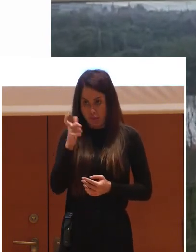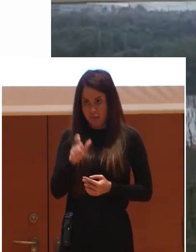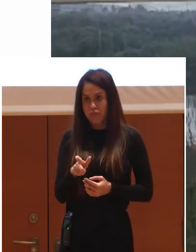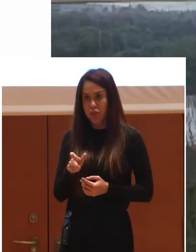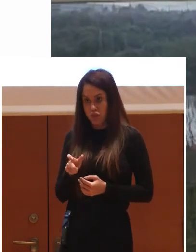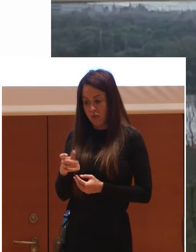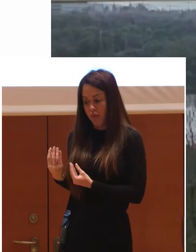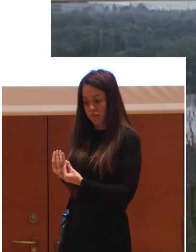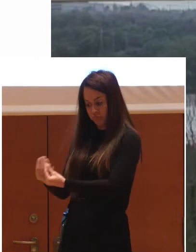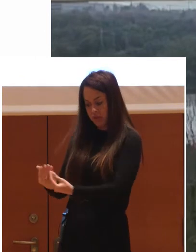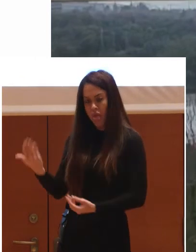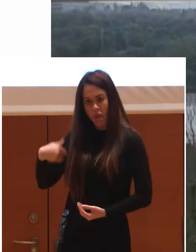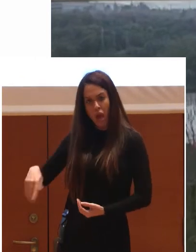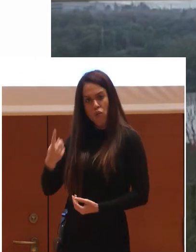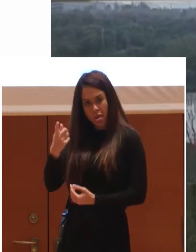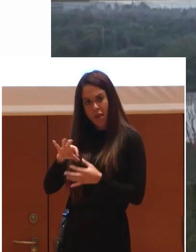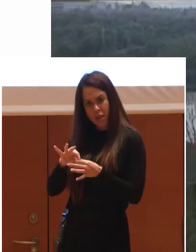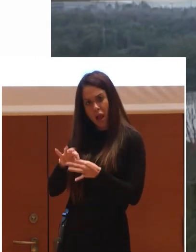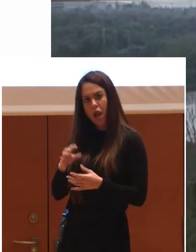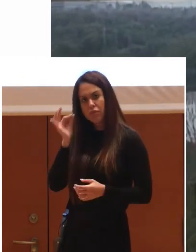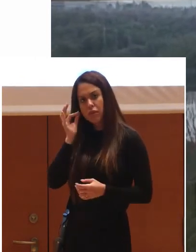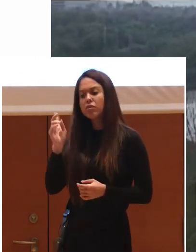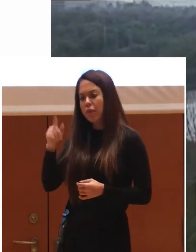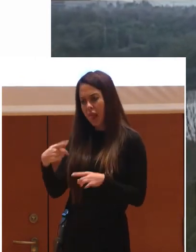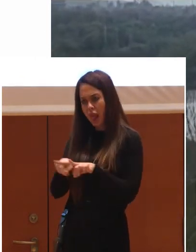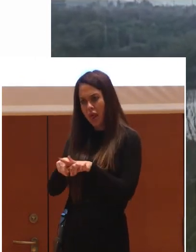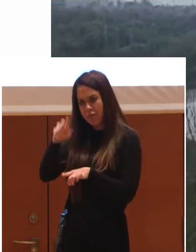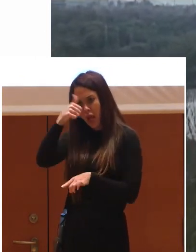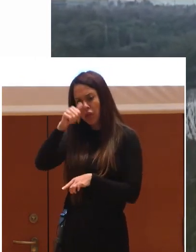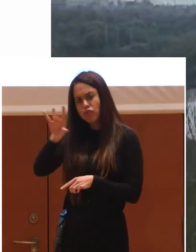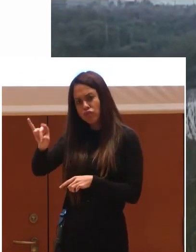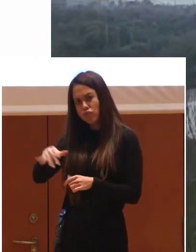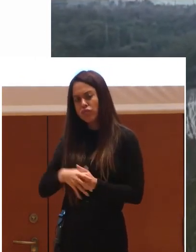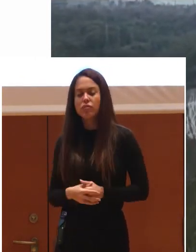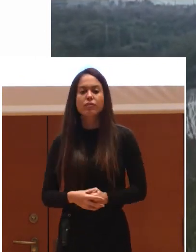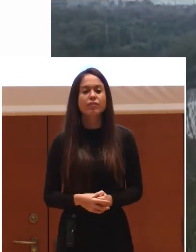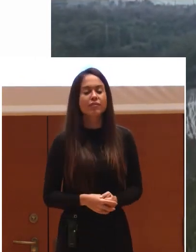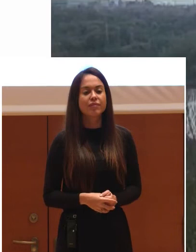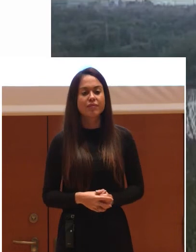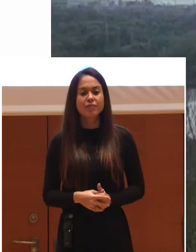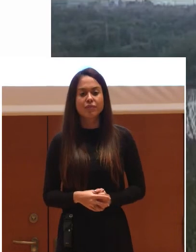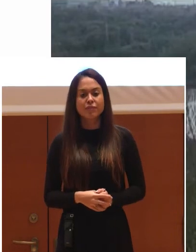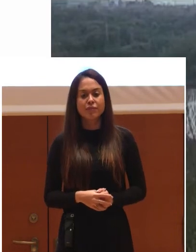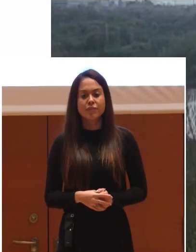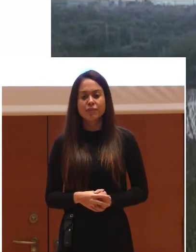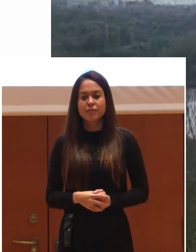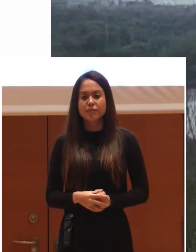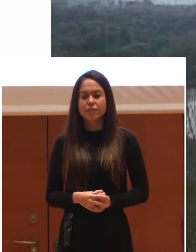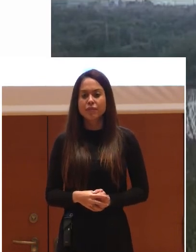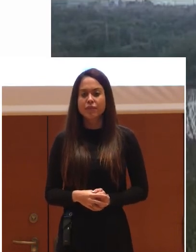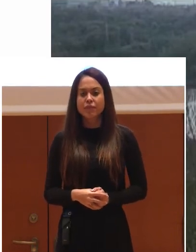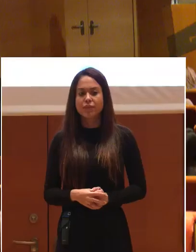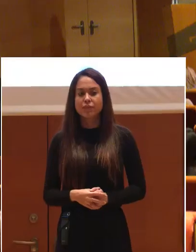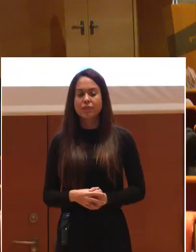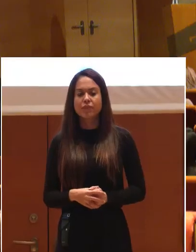si de hecho y he traído a una Ana una amiga che y mi